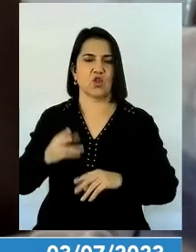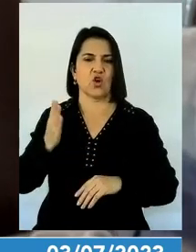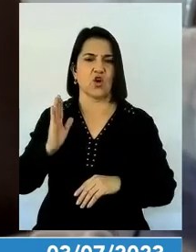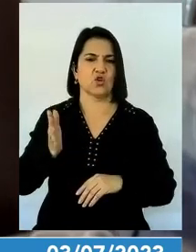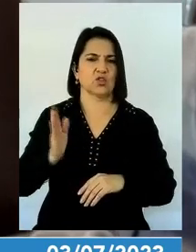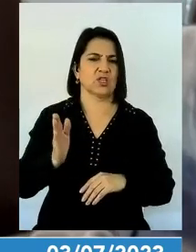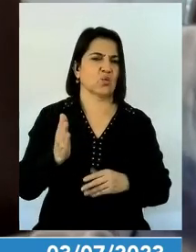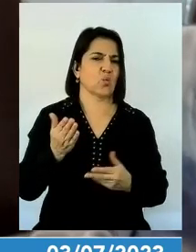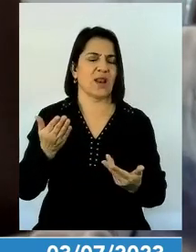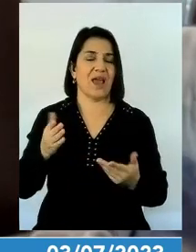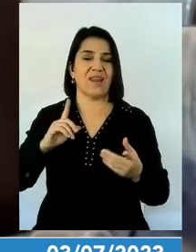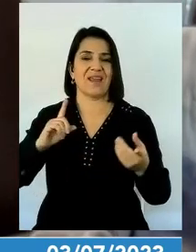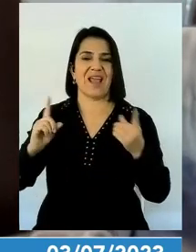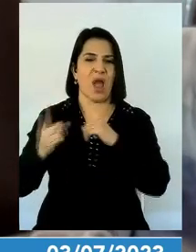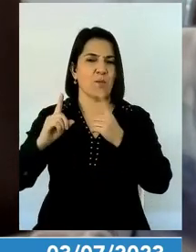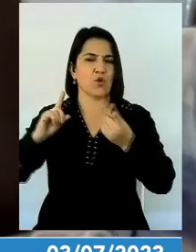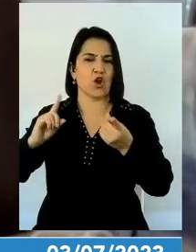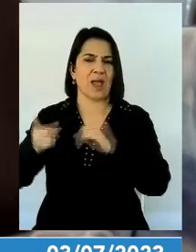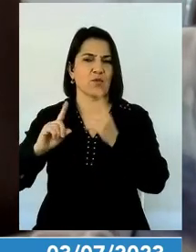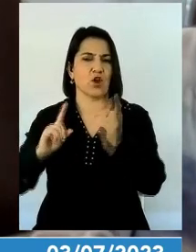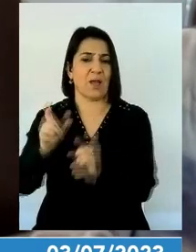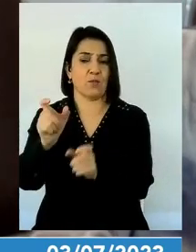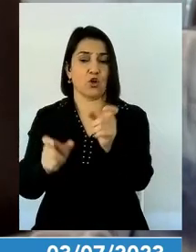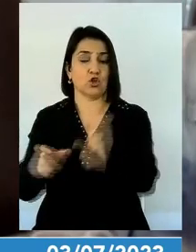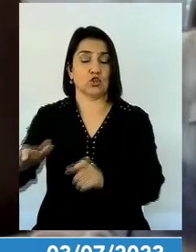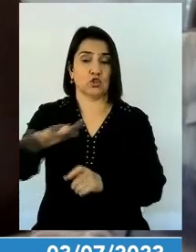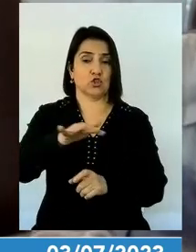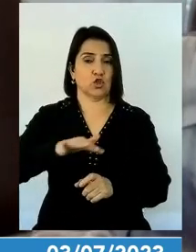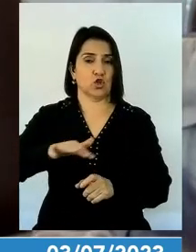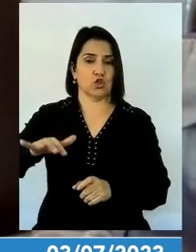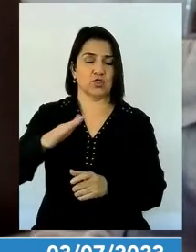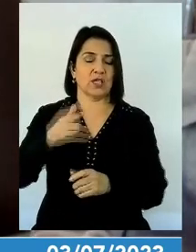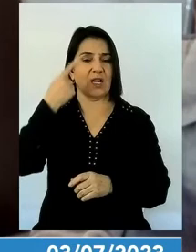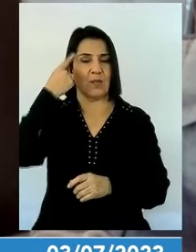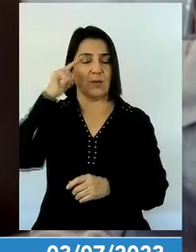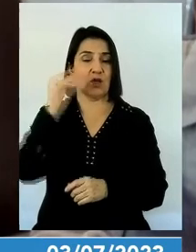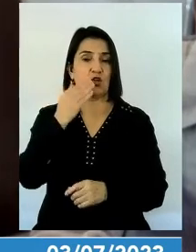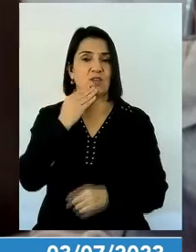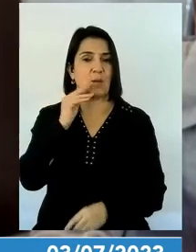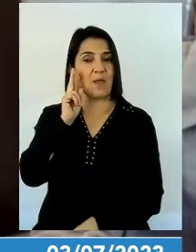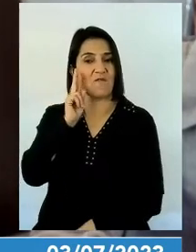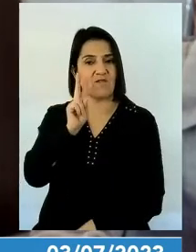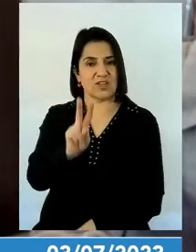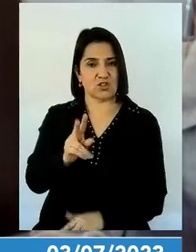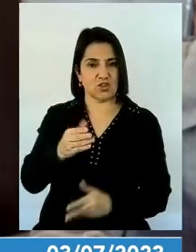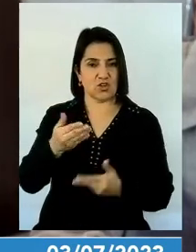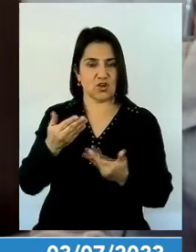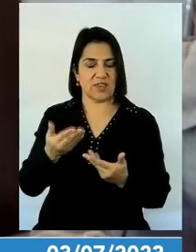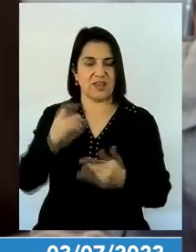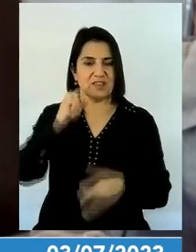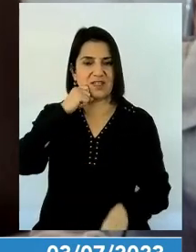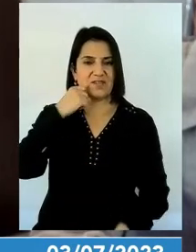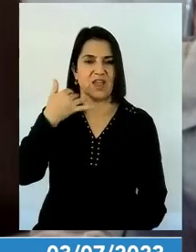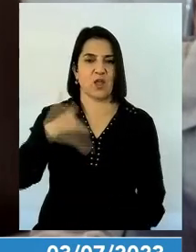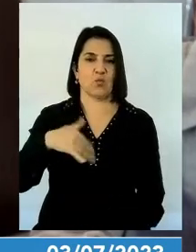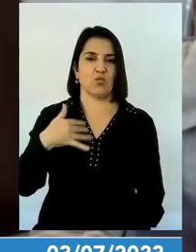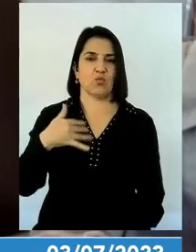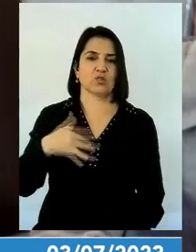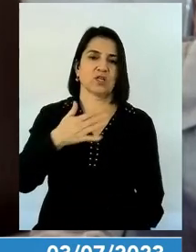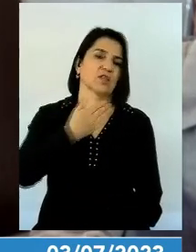cambios sociales, pero también esta visión hoy en día es importante que nosotros podamos